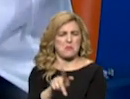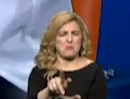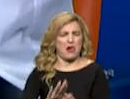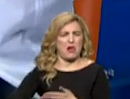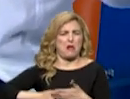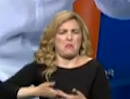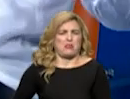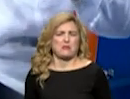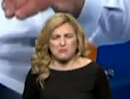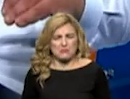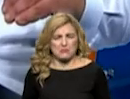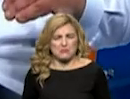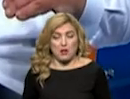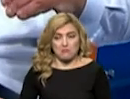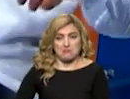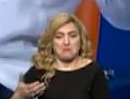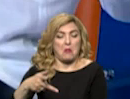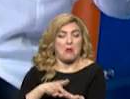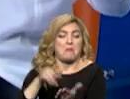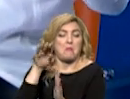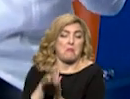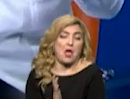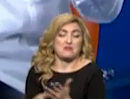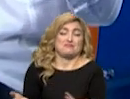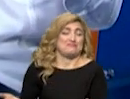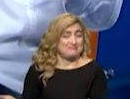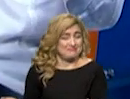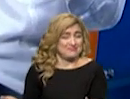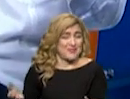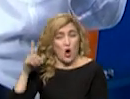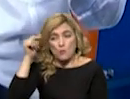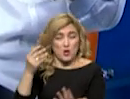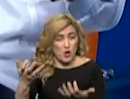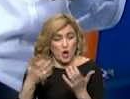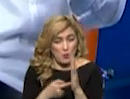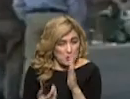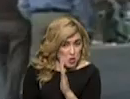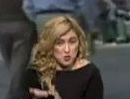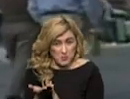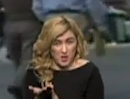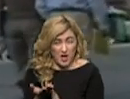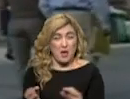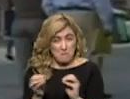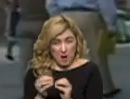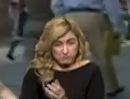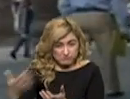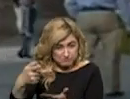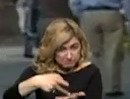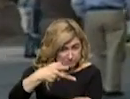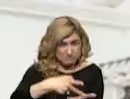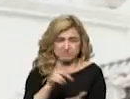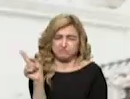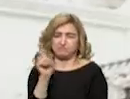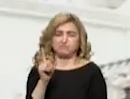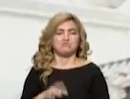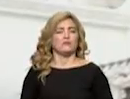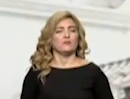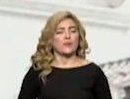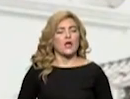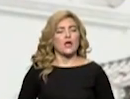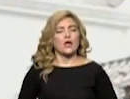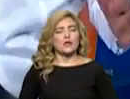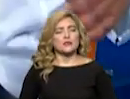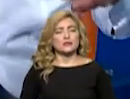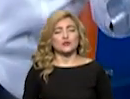lo que va a lograr es menos recaudación. Es todo lo contrario a lo que quiere el gobierno. Cuestiona también que las decisiones no se hayan